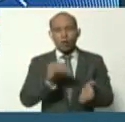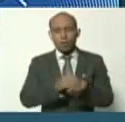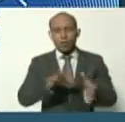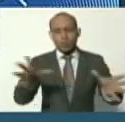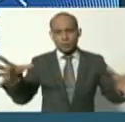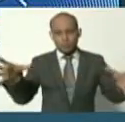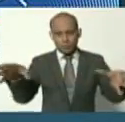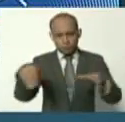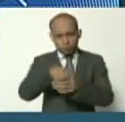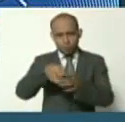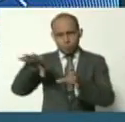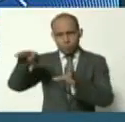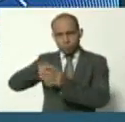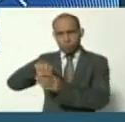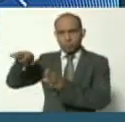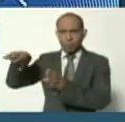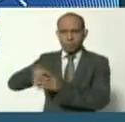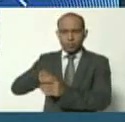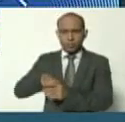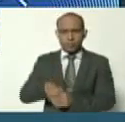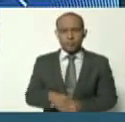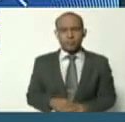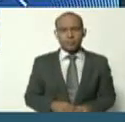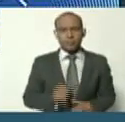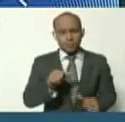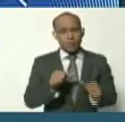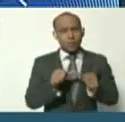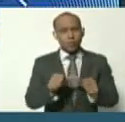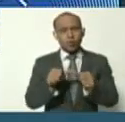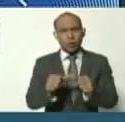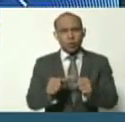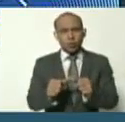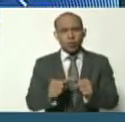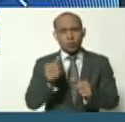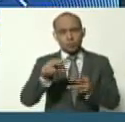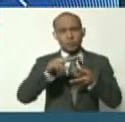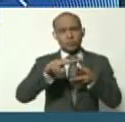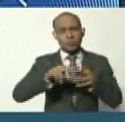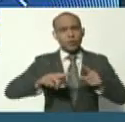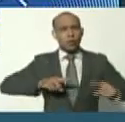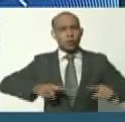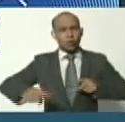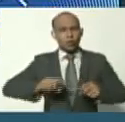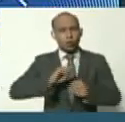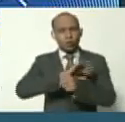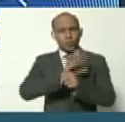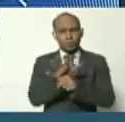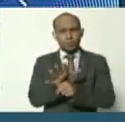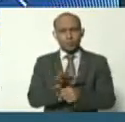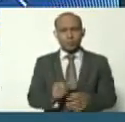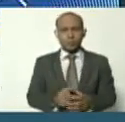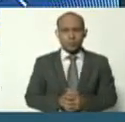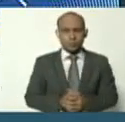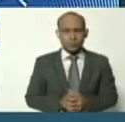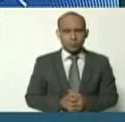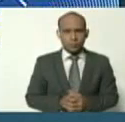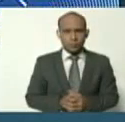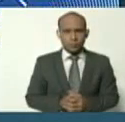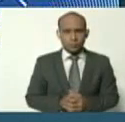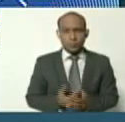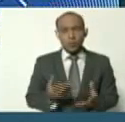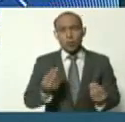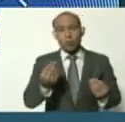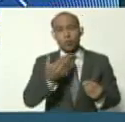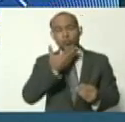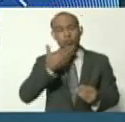recogimos, y bueno, ahí vamos, con un buen nivel de control de la pandemia, mucho mejor que en Estados